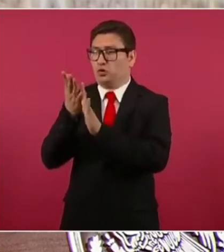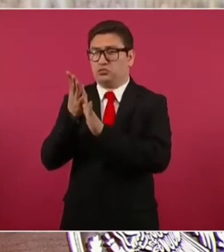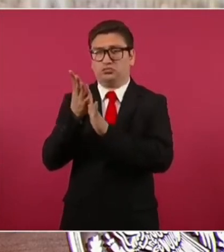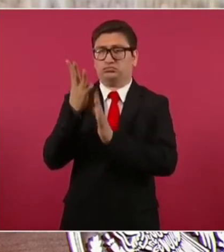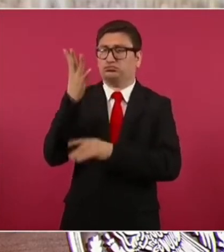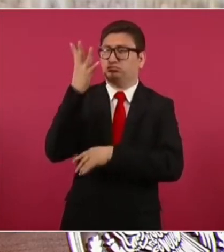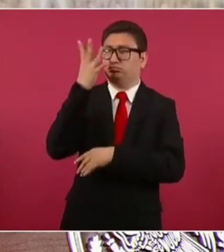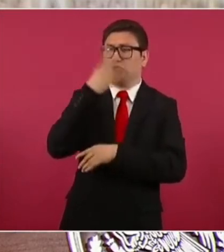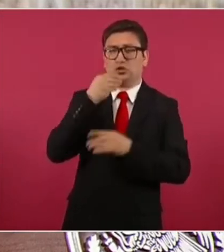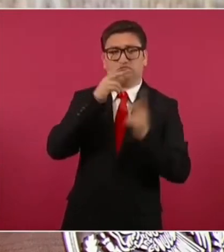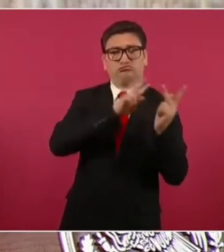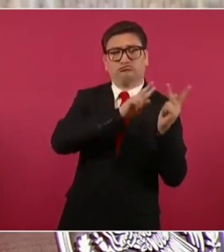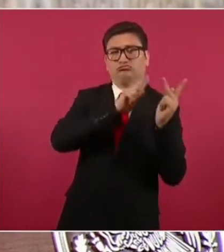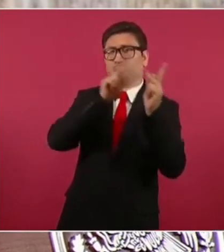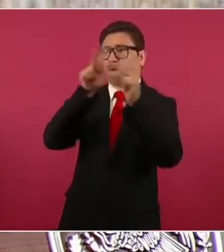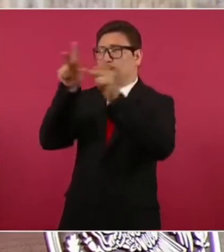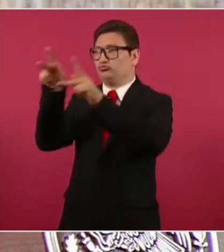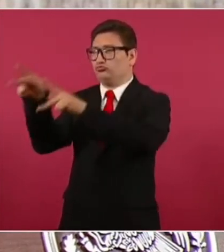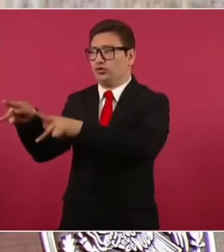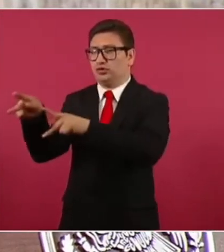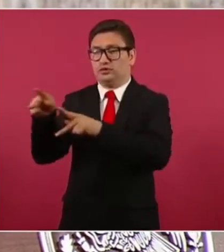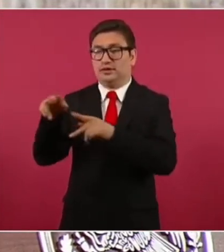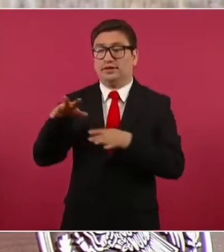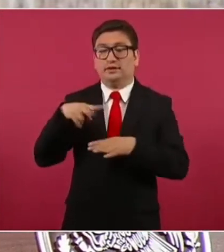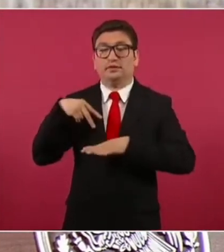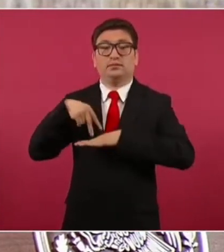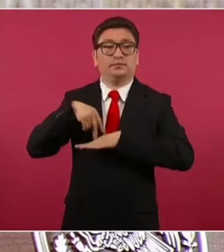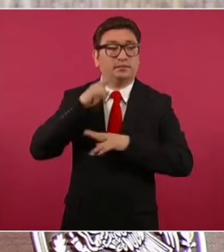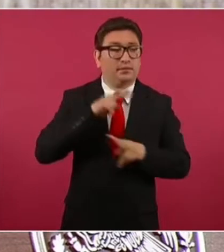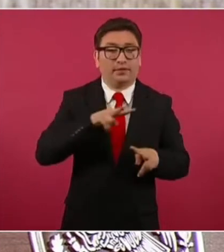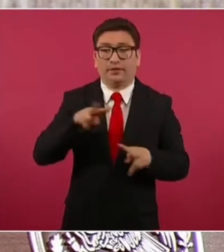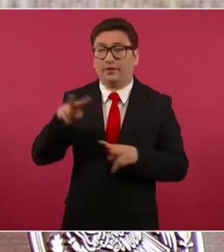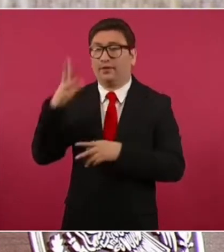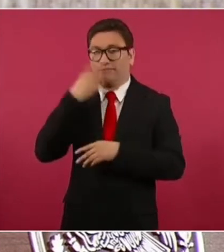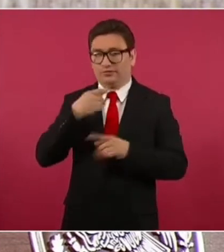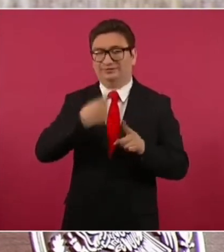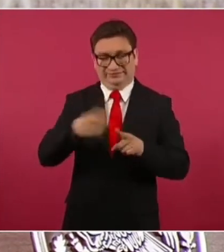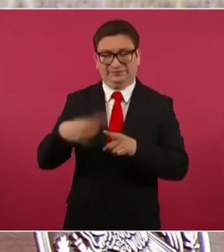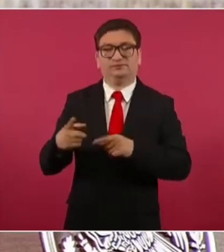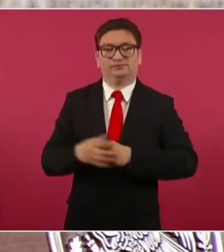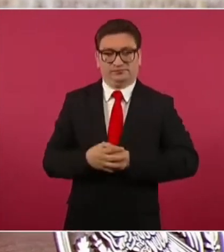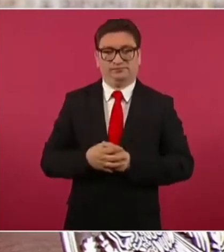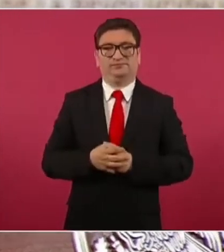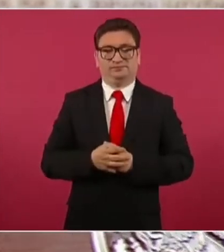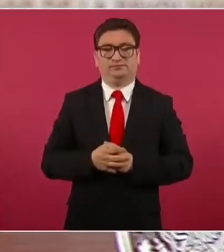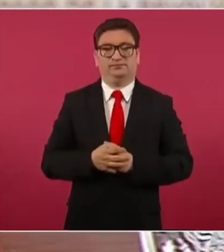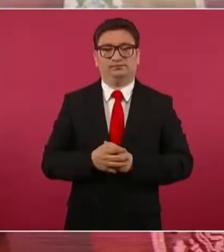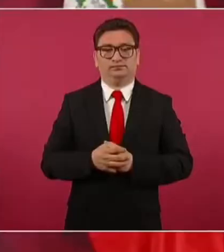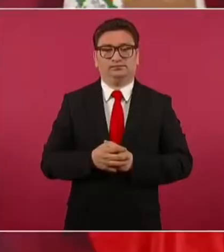para atravesar. La laguna va a ser un mirador y también va a tener